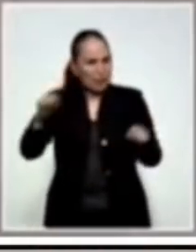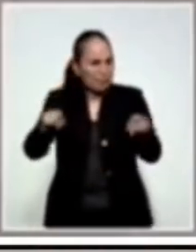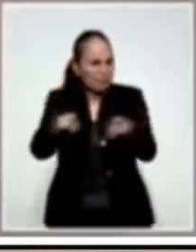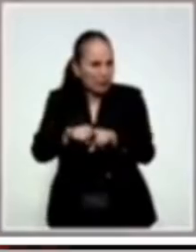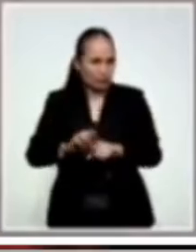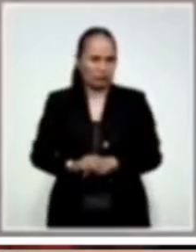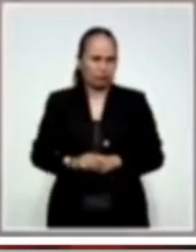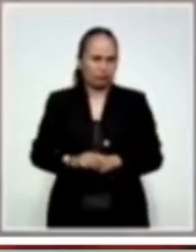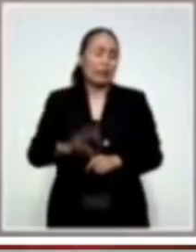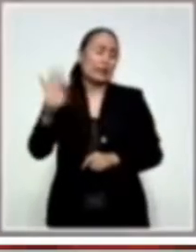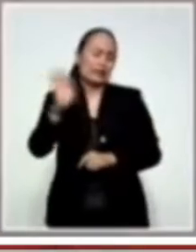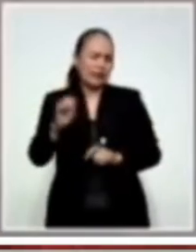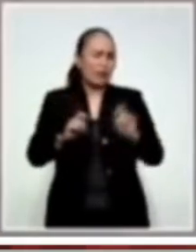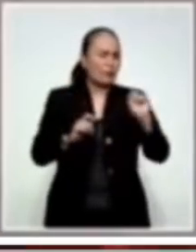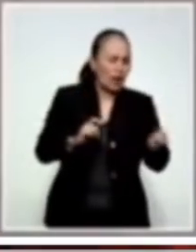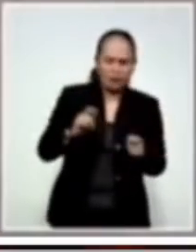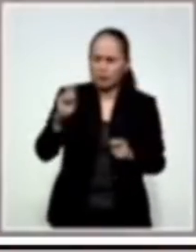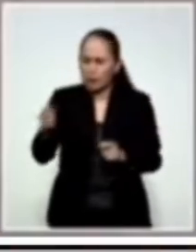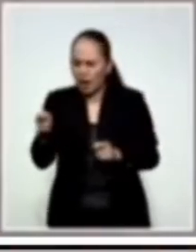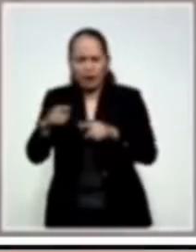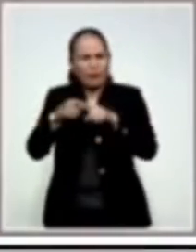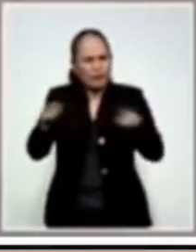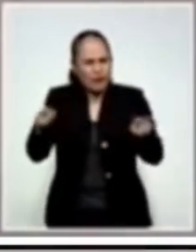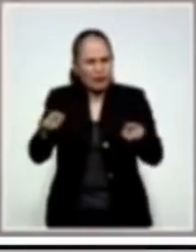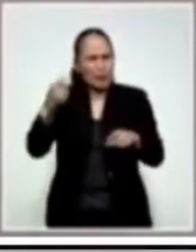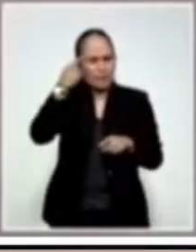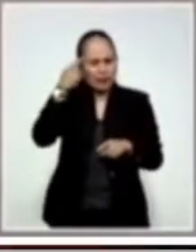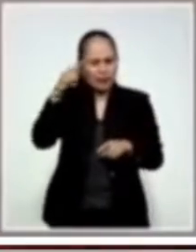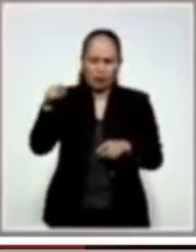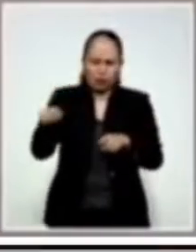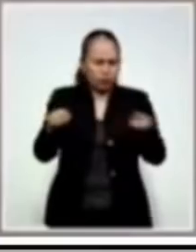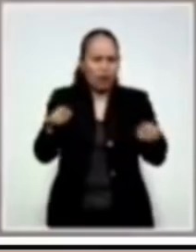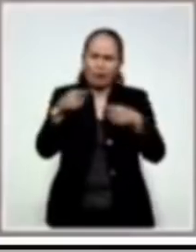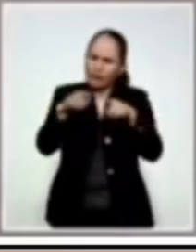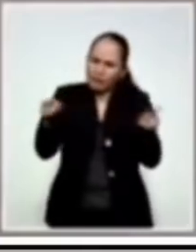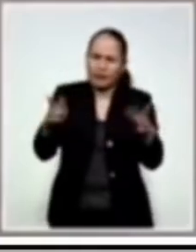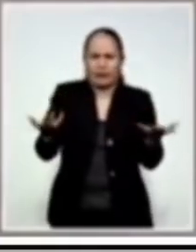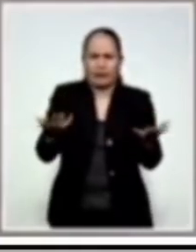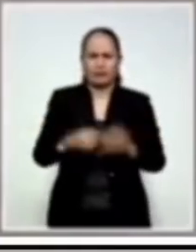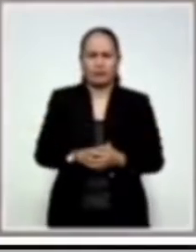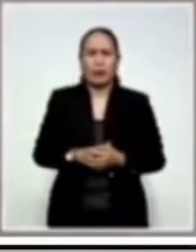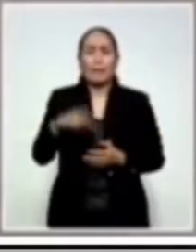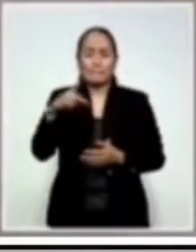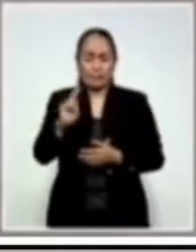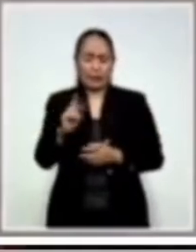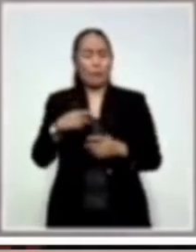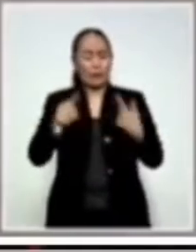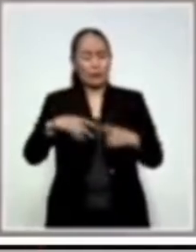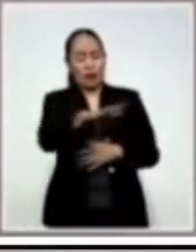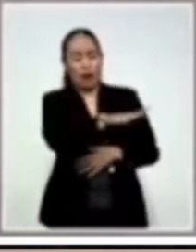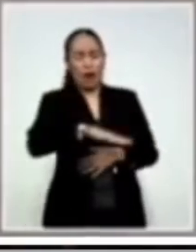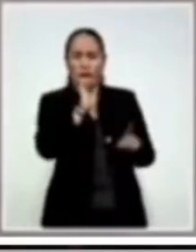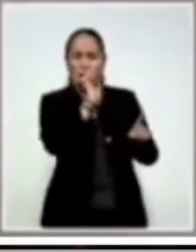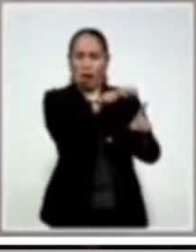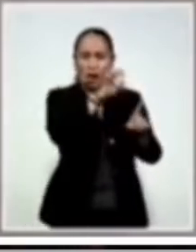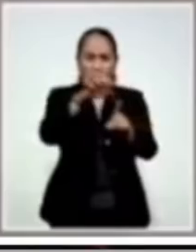podemos interpretar distinto y podemos pensar distinto, pero lo que no se vale es tratar de engañar a la opinión pública